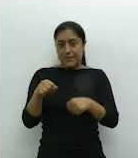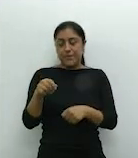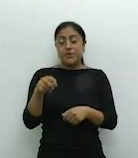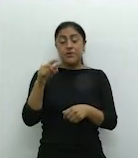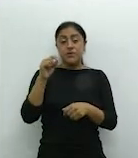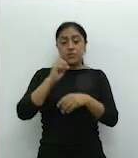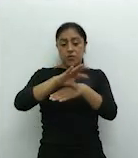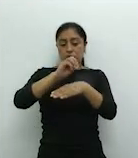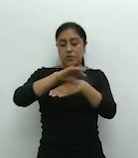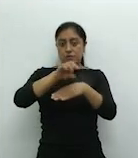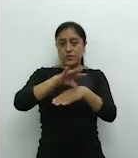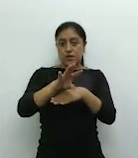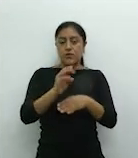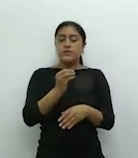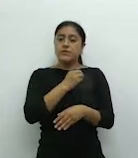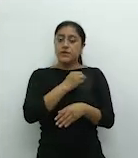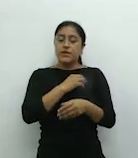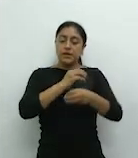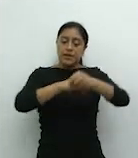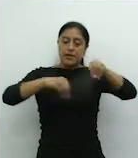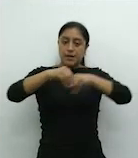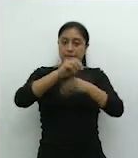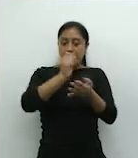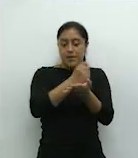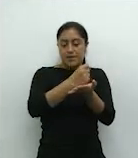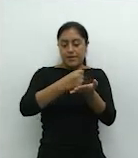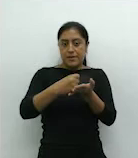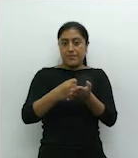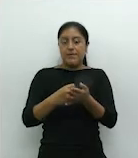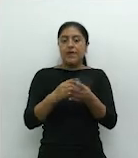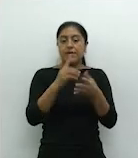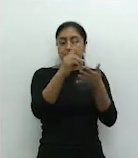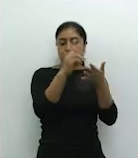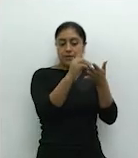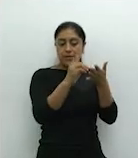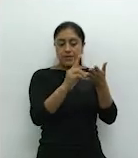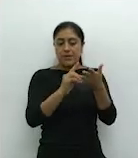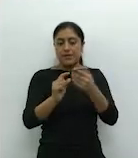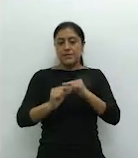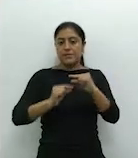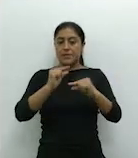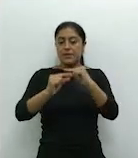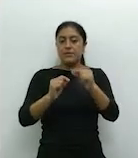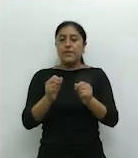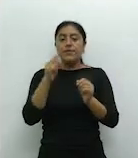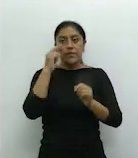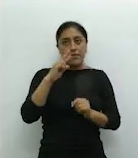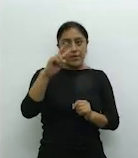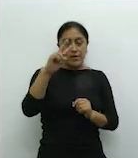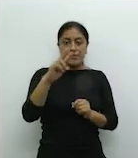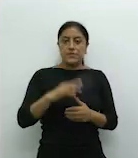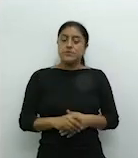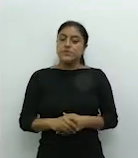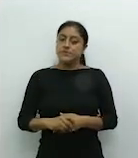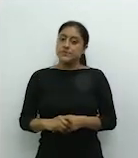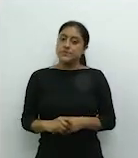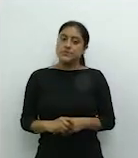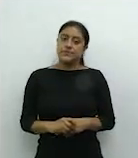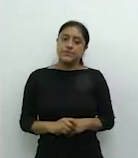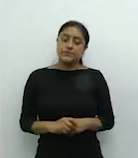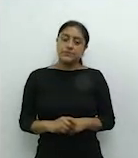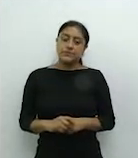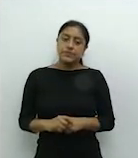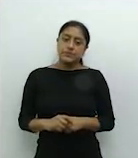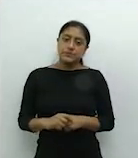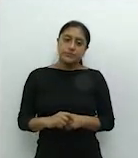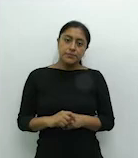consecuencias que debe tomar en cuenta si desea realizar este cambio. Todos los detalles de este procedimiento a continuación.